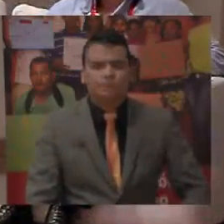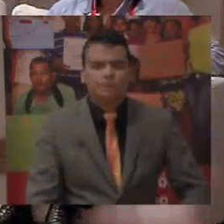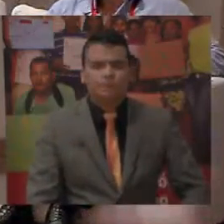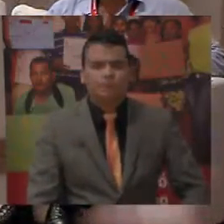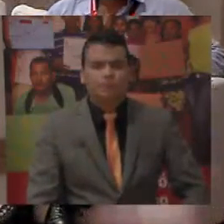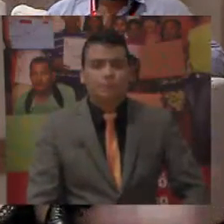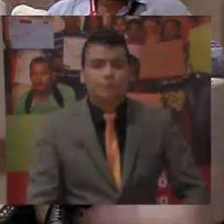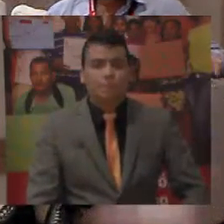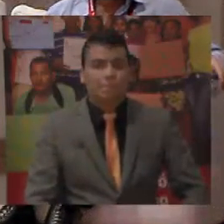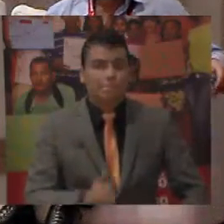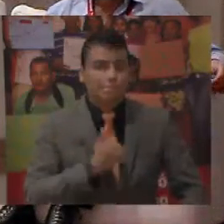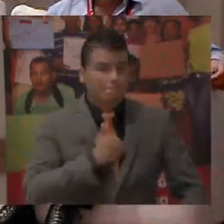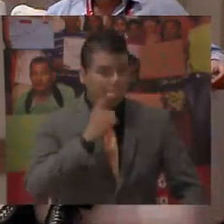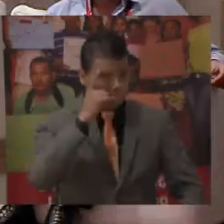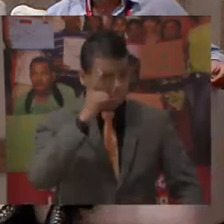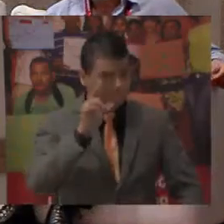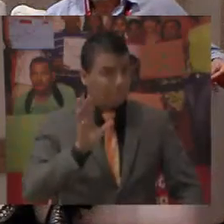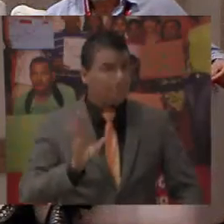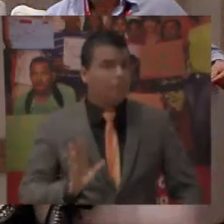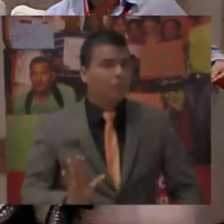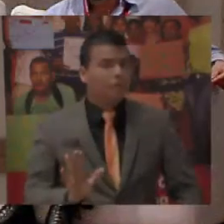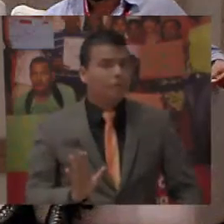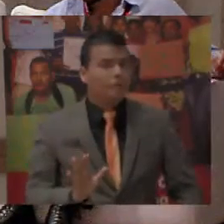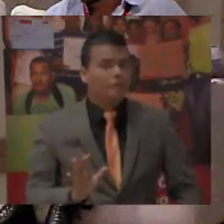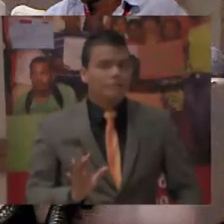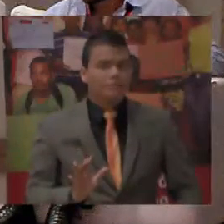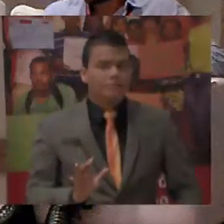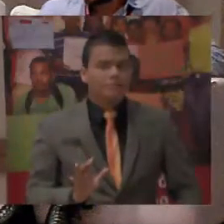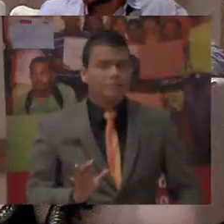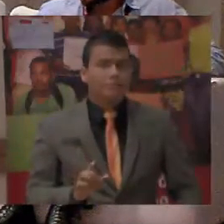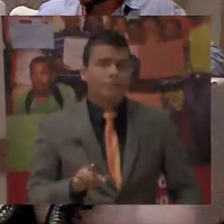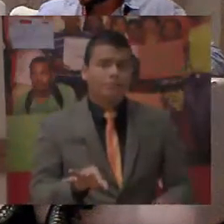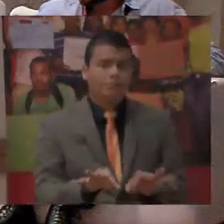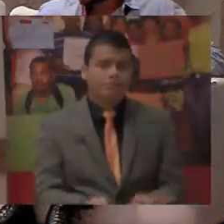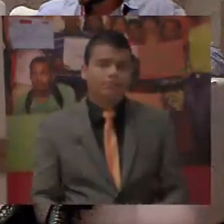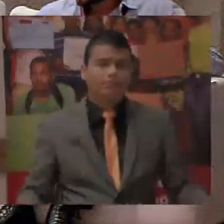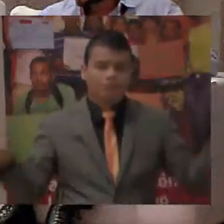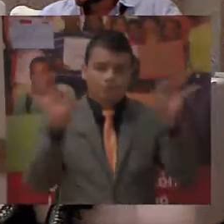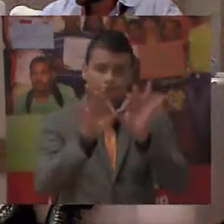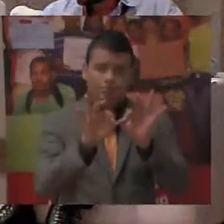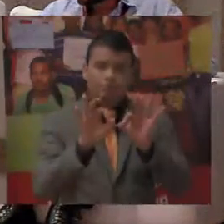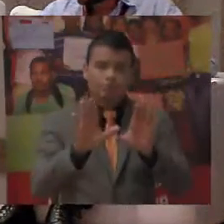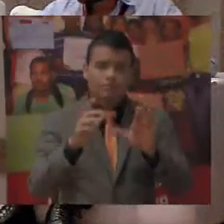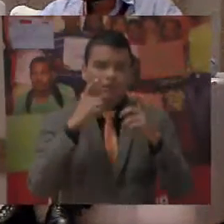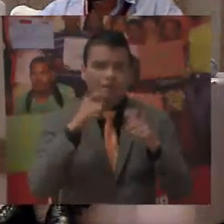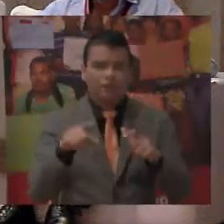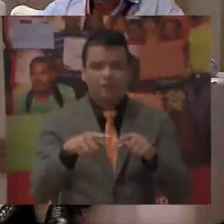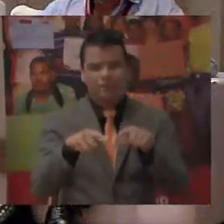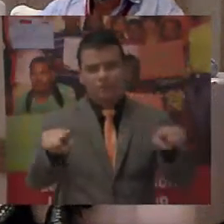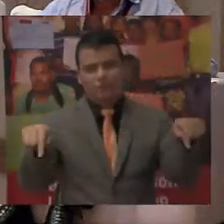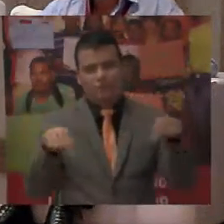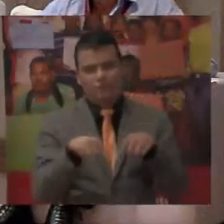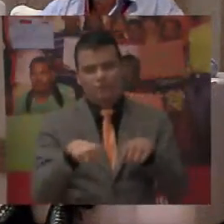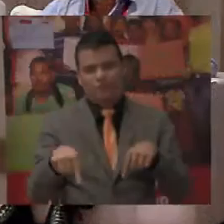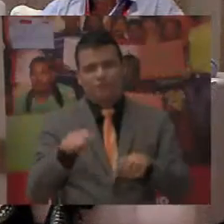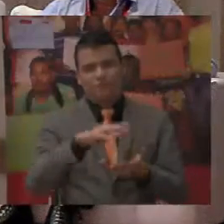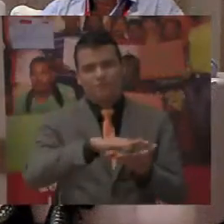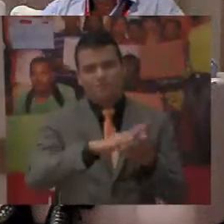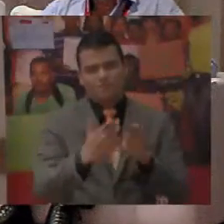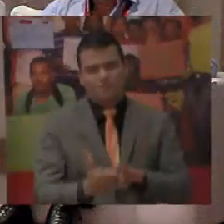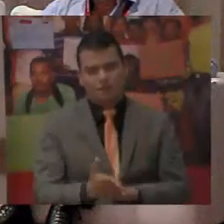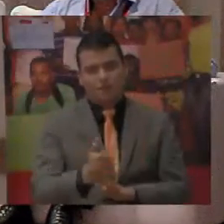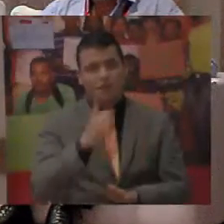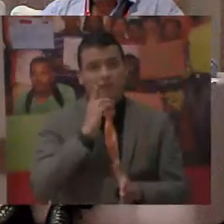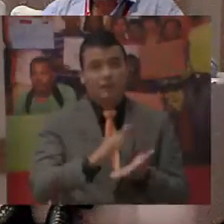Yo diría que independiente, por supuesto lo más importante que tenemos es la Oficina de Paz. Ya dentro de la